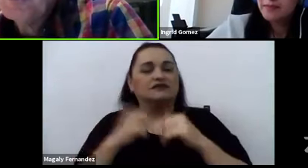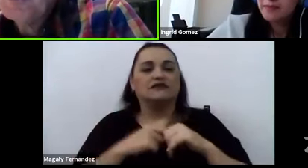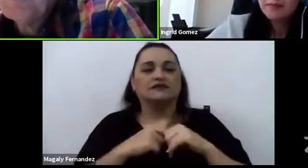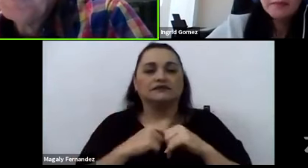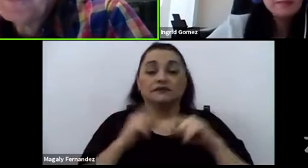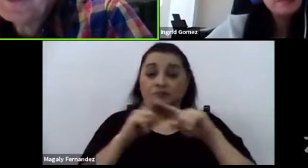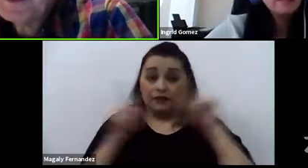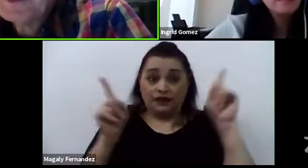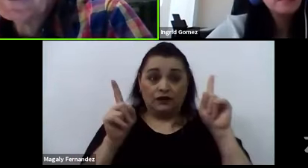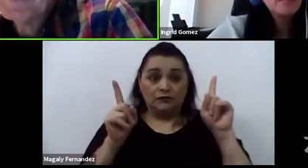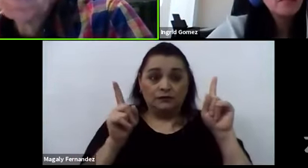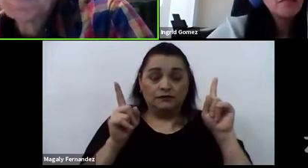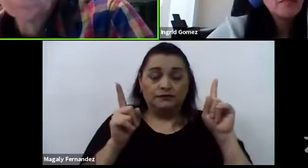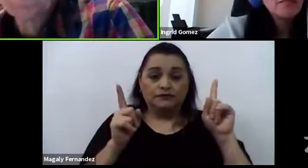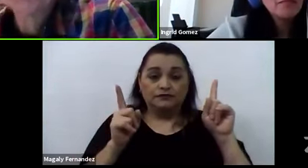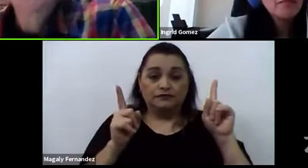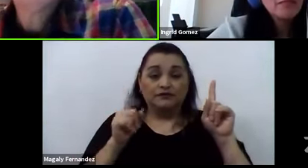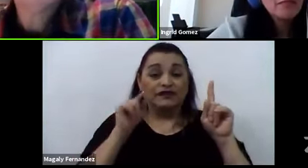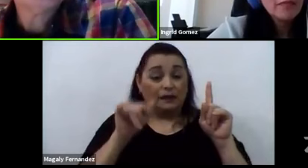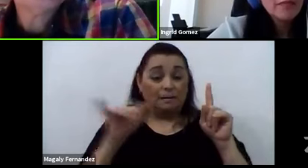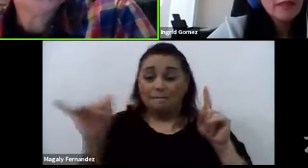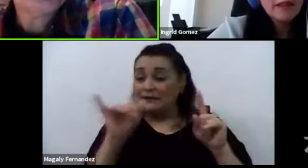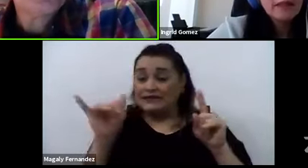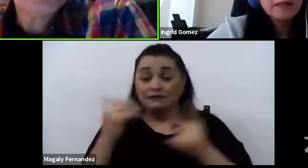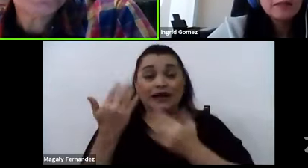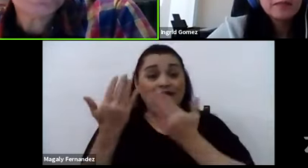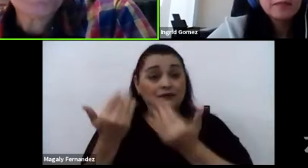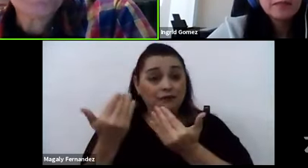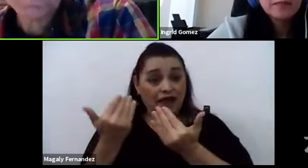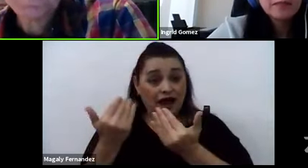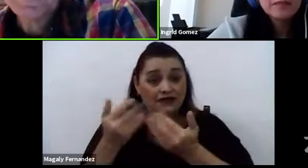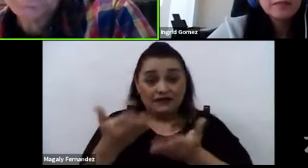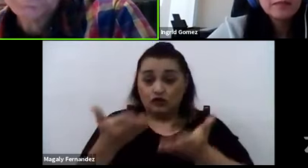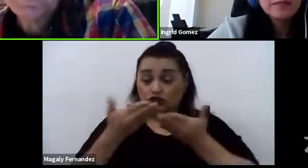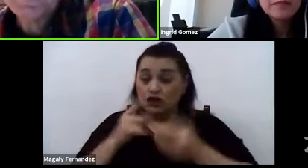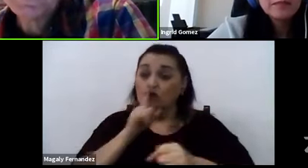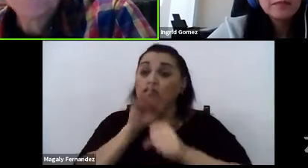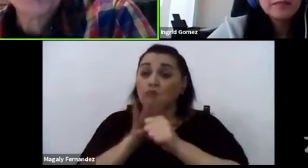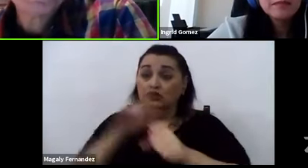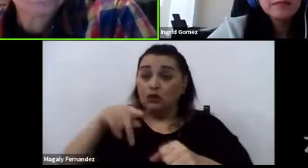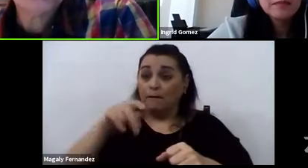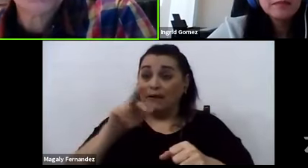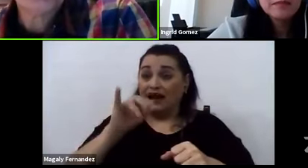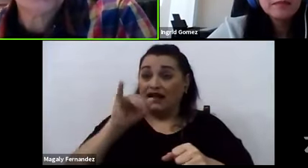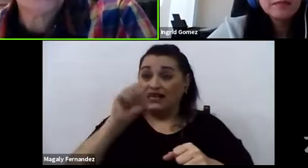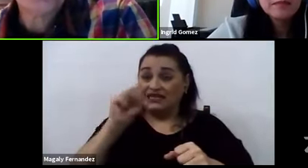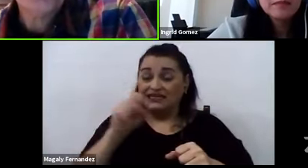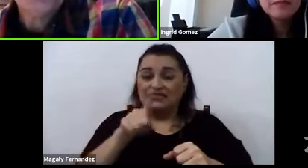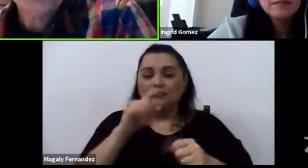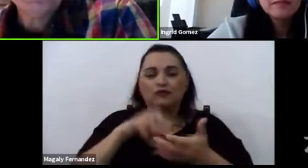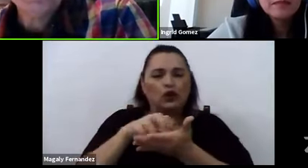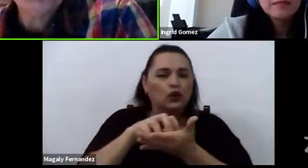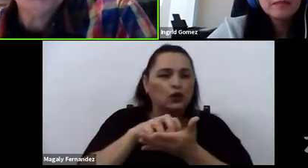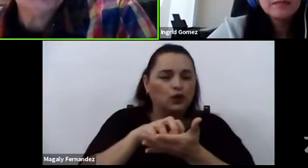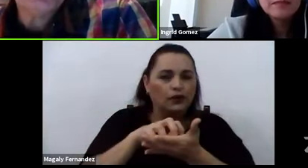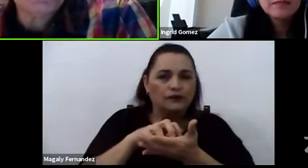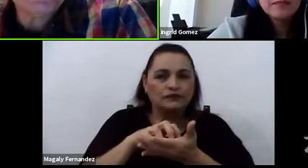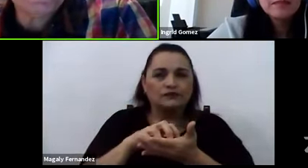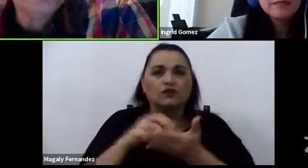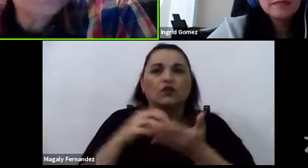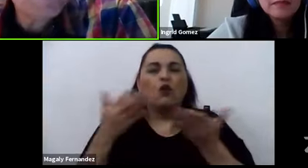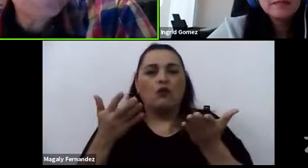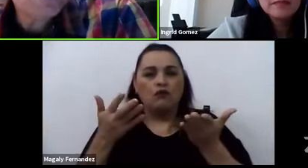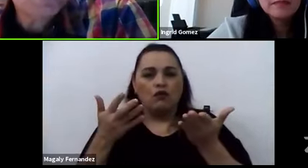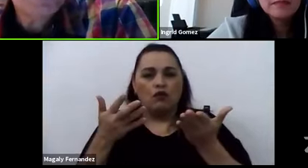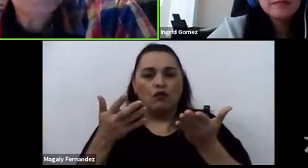Pero esa misma esperanza que nos dieron los compromisos de París está puesta en duda de cómo